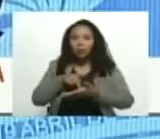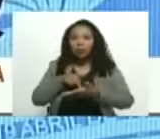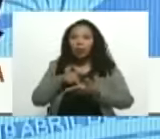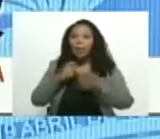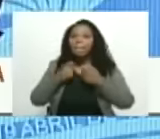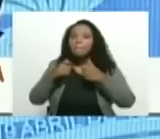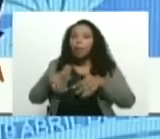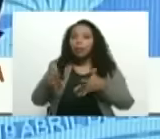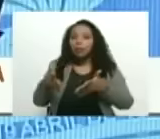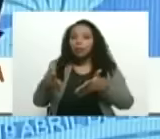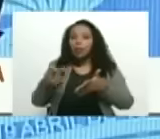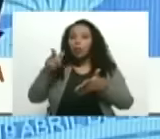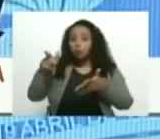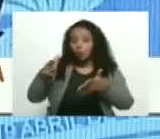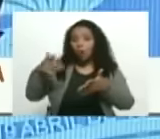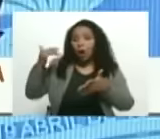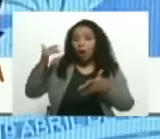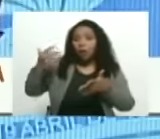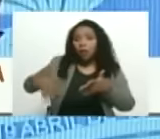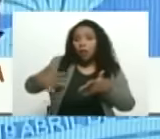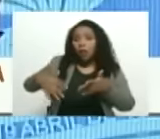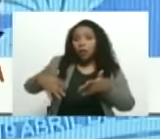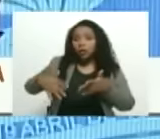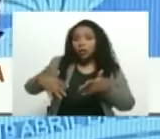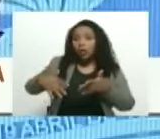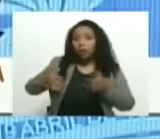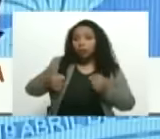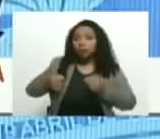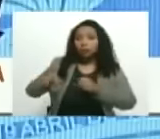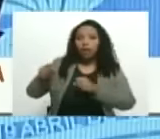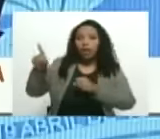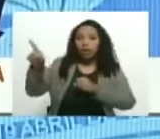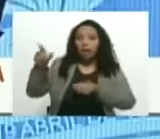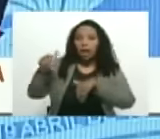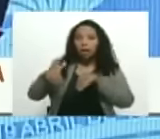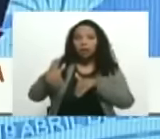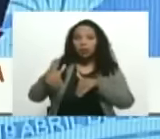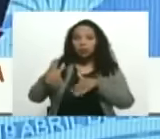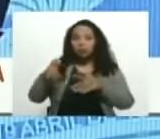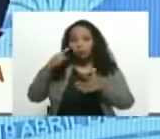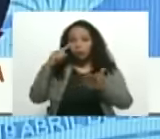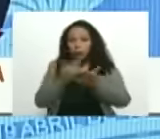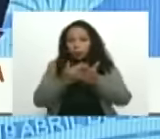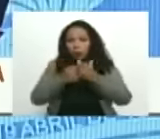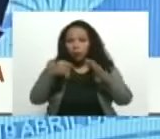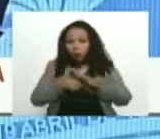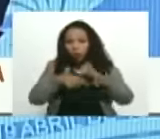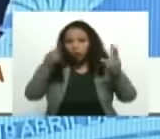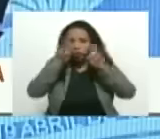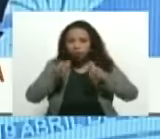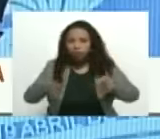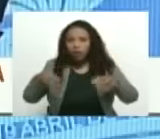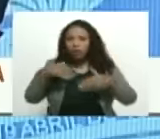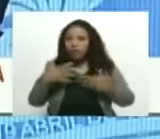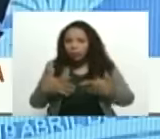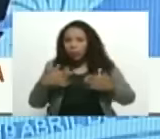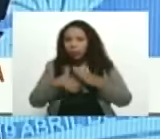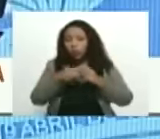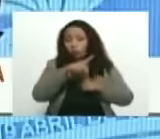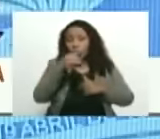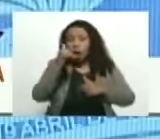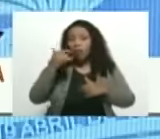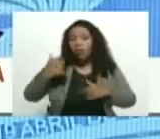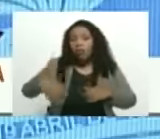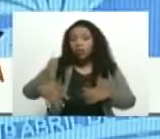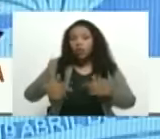pierdes, tú tienes derecho a impugnar esa elección, todo el derecho. Ah, bueno, que cometas una impugnación temeraria es otra cosa, pero tienes todo el derecho a decir,